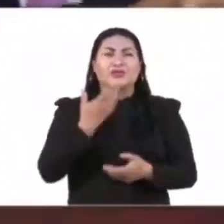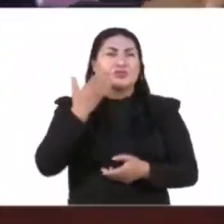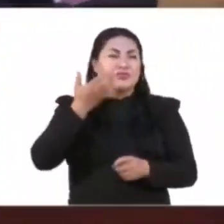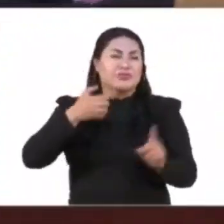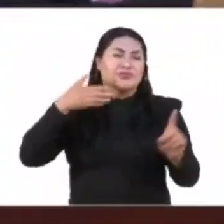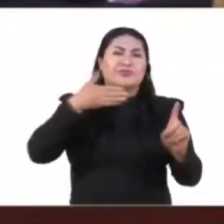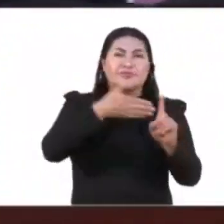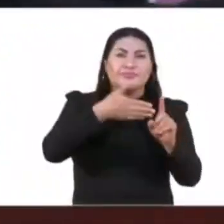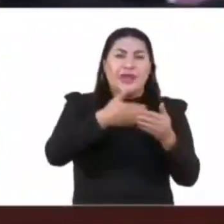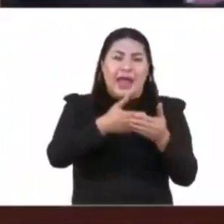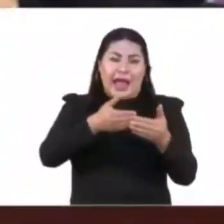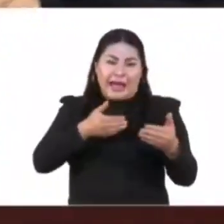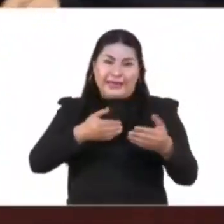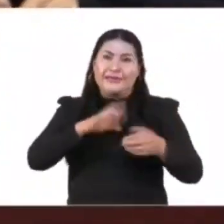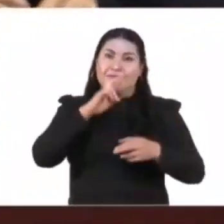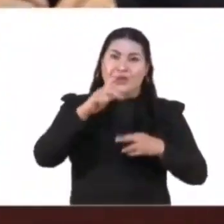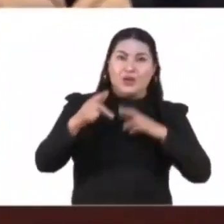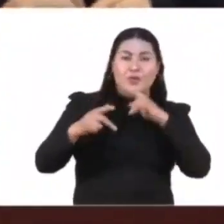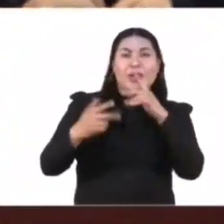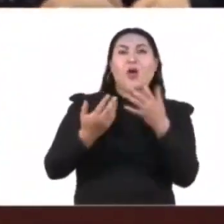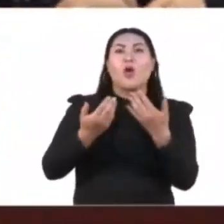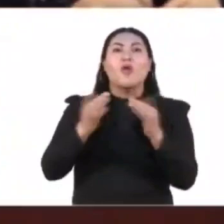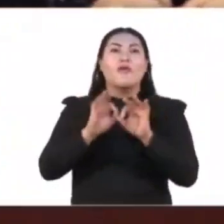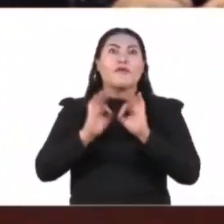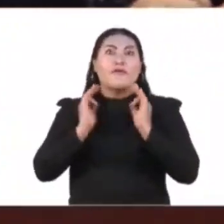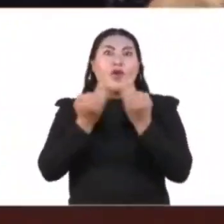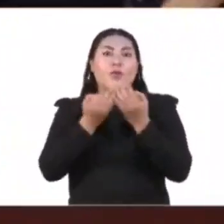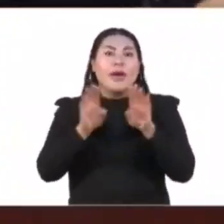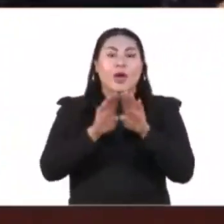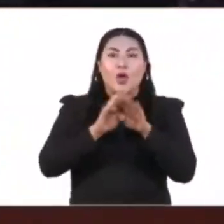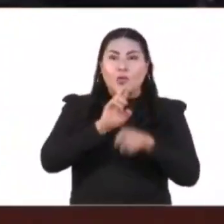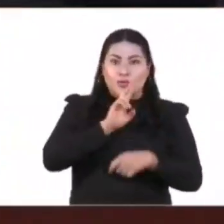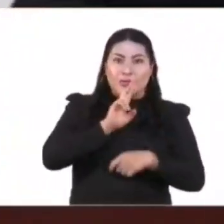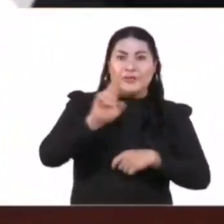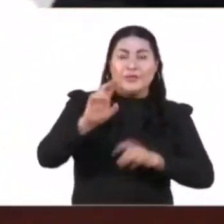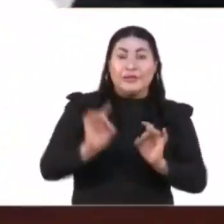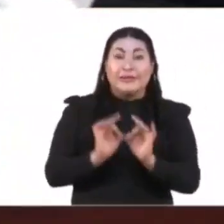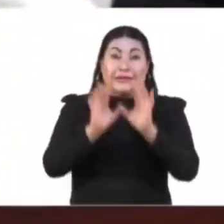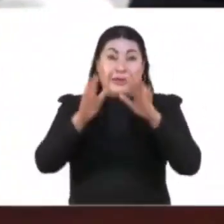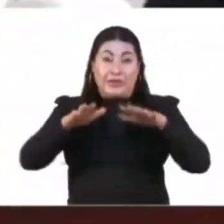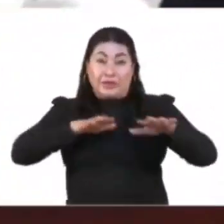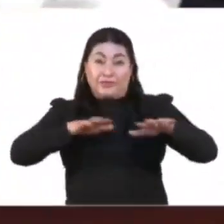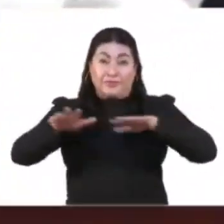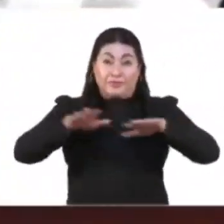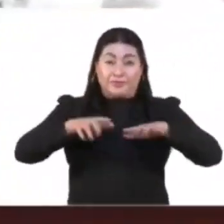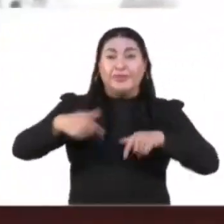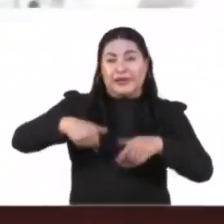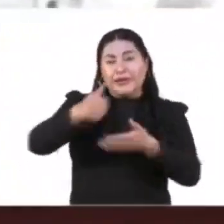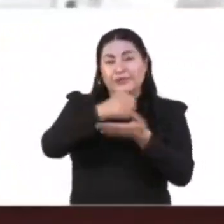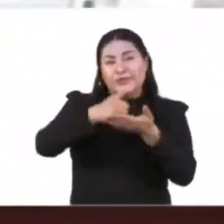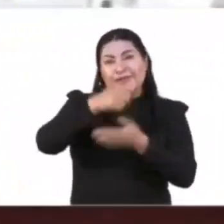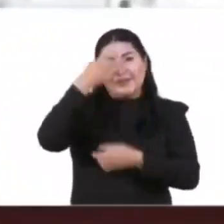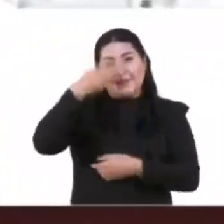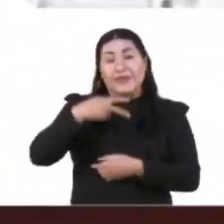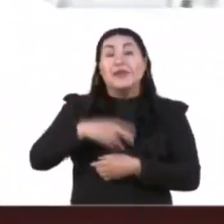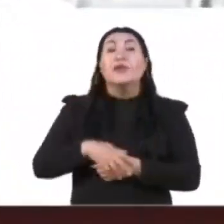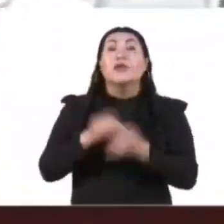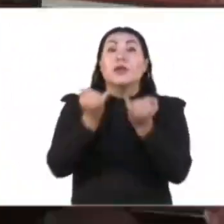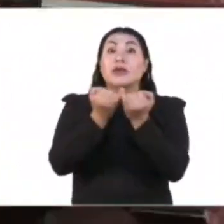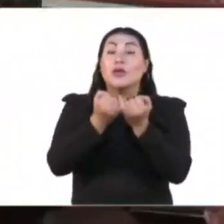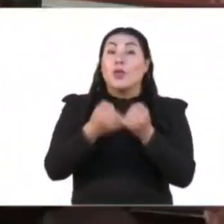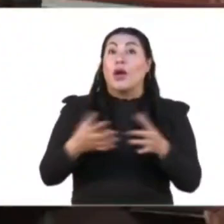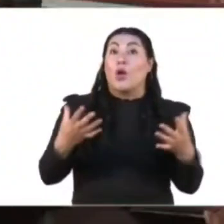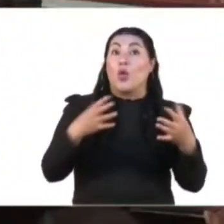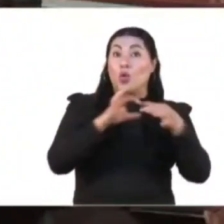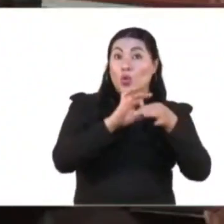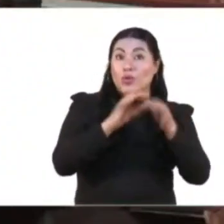mejorar acciones preventivas de comunicación y respuesta del Gobierno de la Ciudad de México, por supuesto con la coordinación